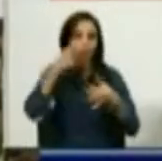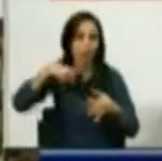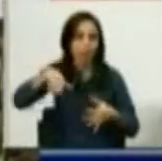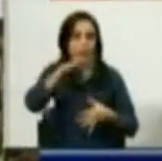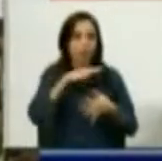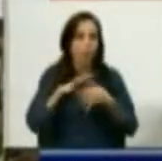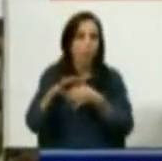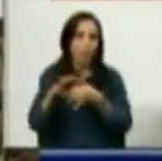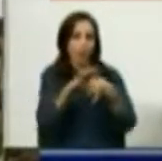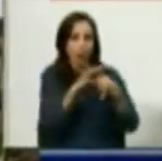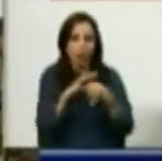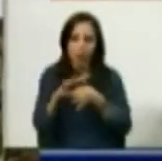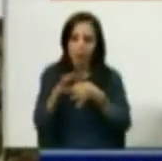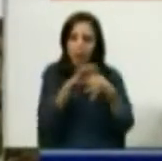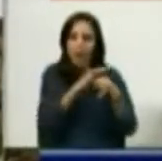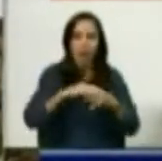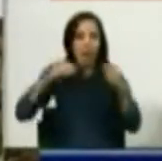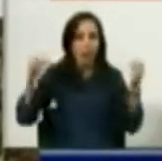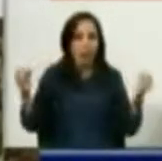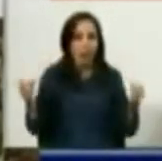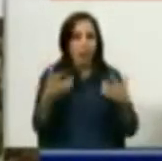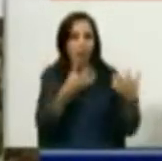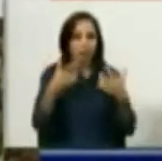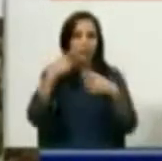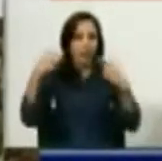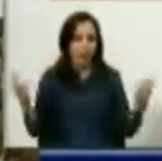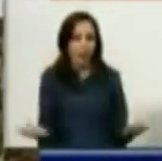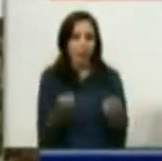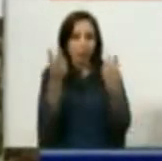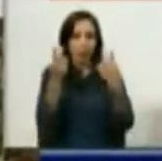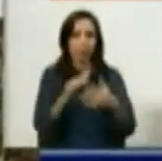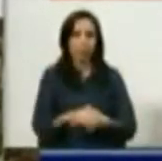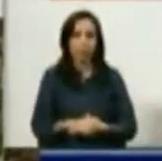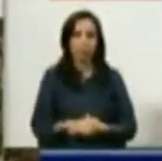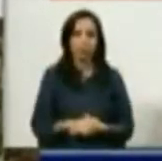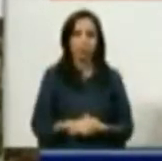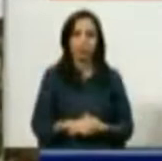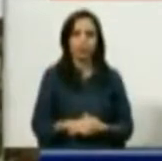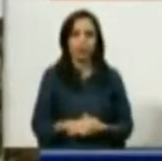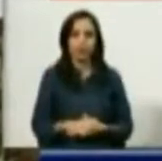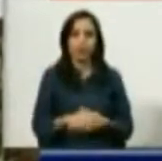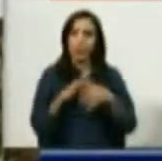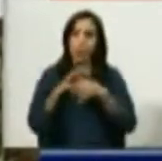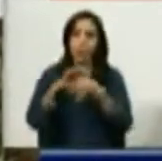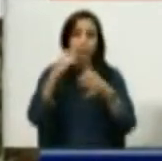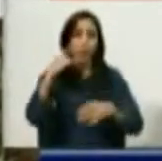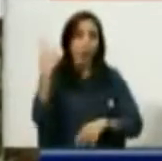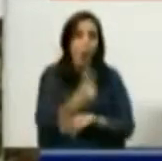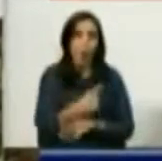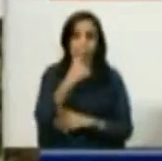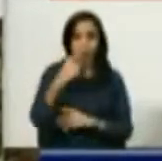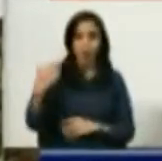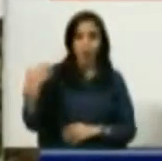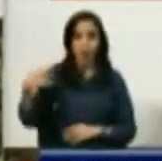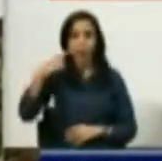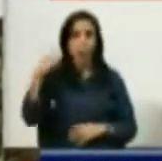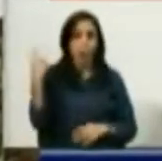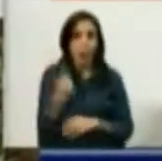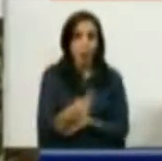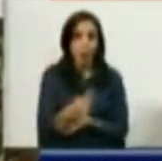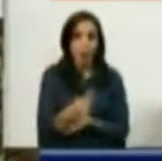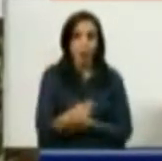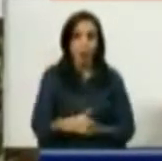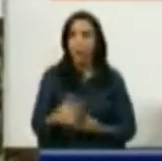unidad unidad lucha batalla y Victoria eso es una orden eso no es para hacer